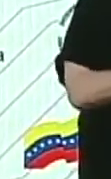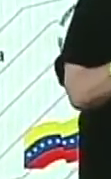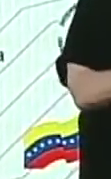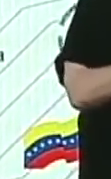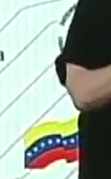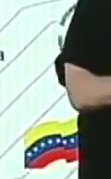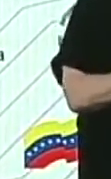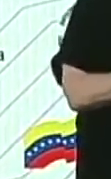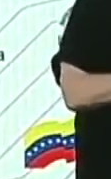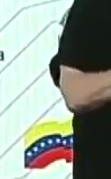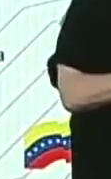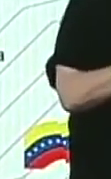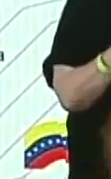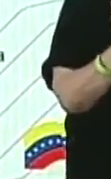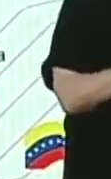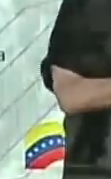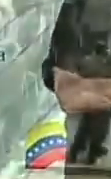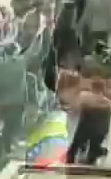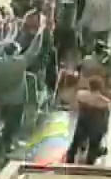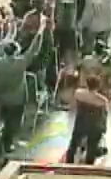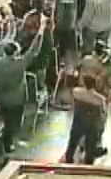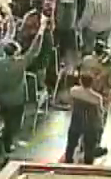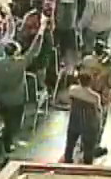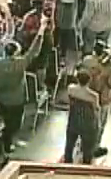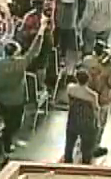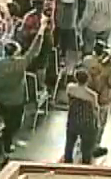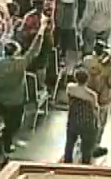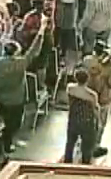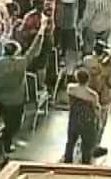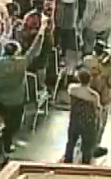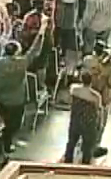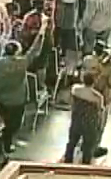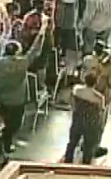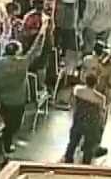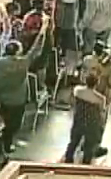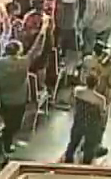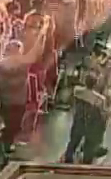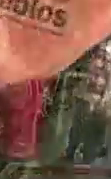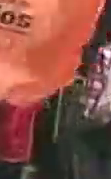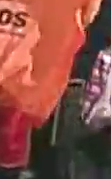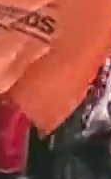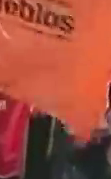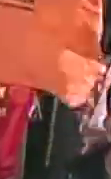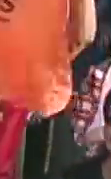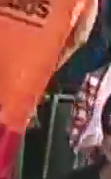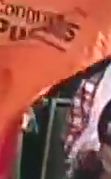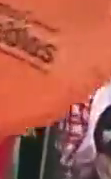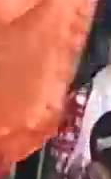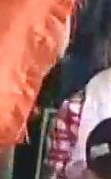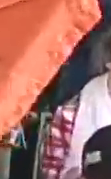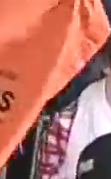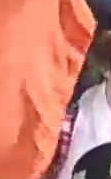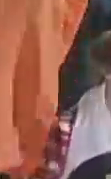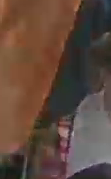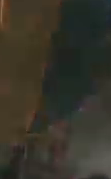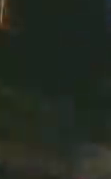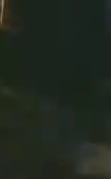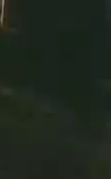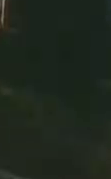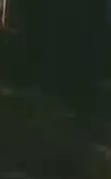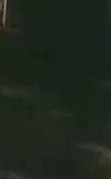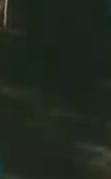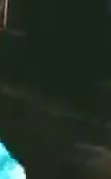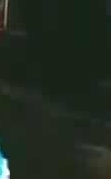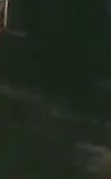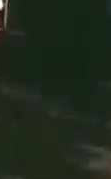tranquilidad y paz una nación en calma en el ámbito social y político es parte del mensaje que da a